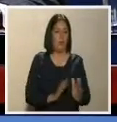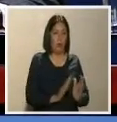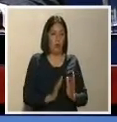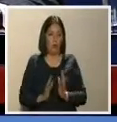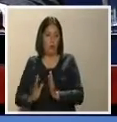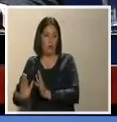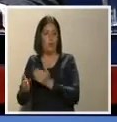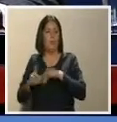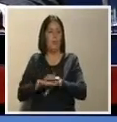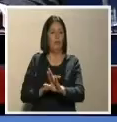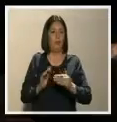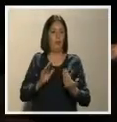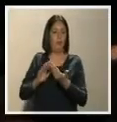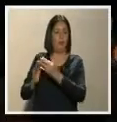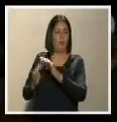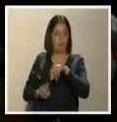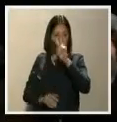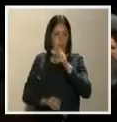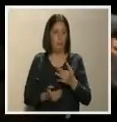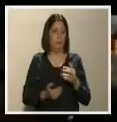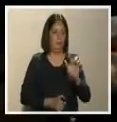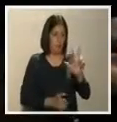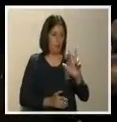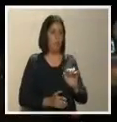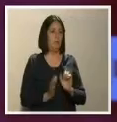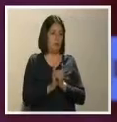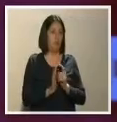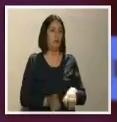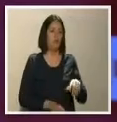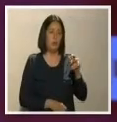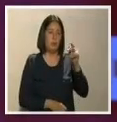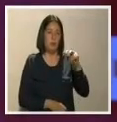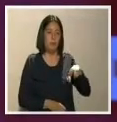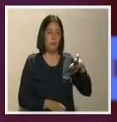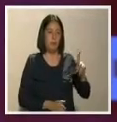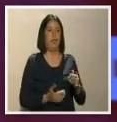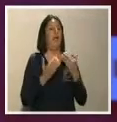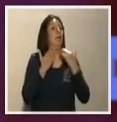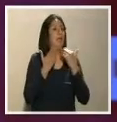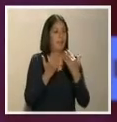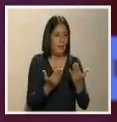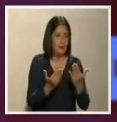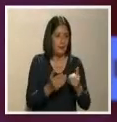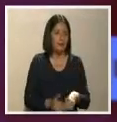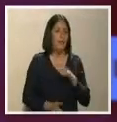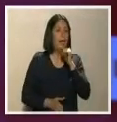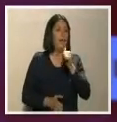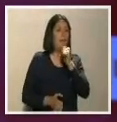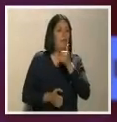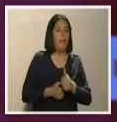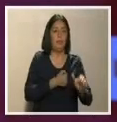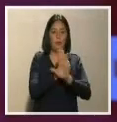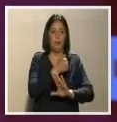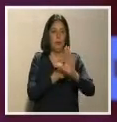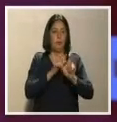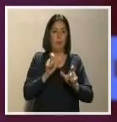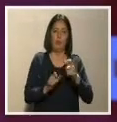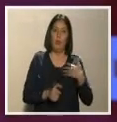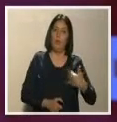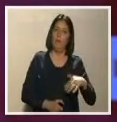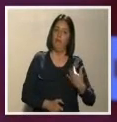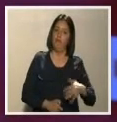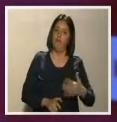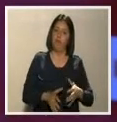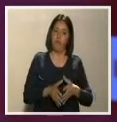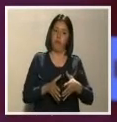interno. Señor Kuczynski, 3 minutos. Muchas gracias. La inseguridad está creciendo en